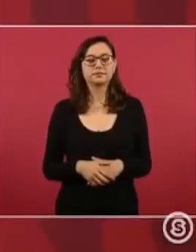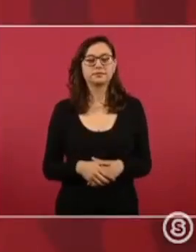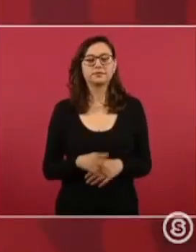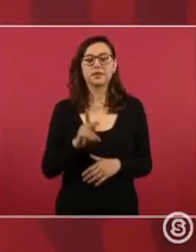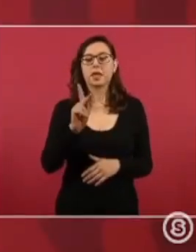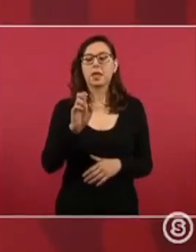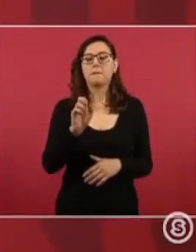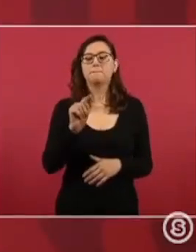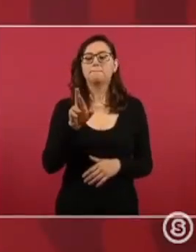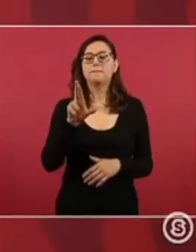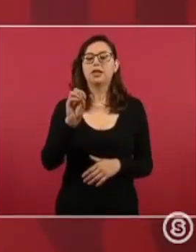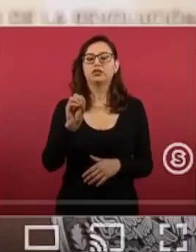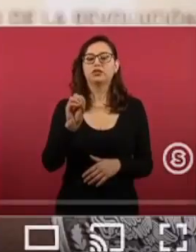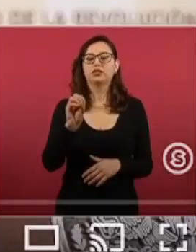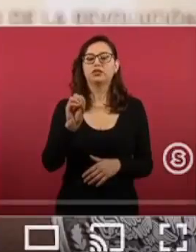Petro.